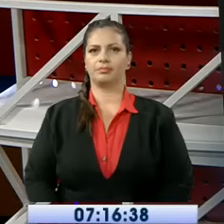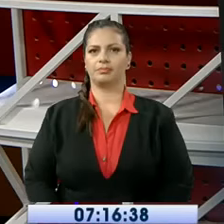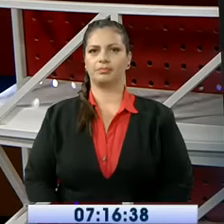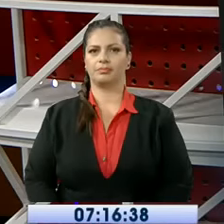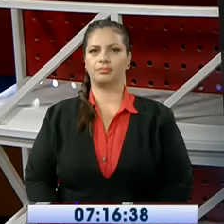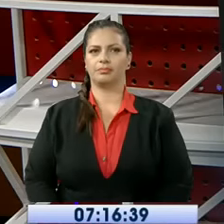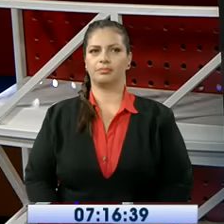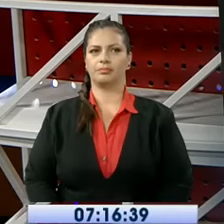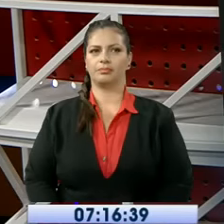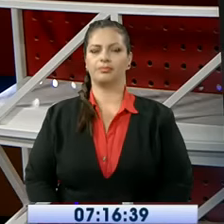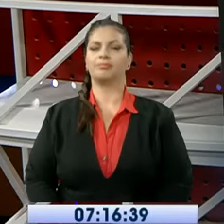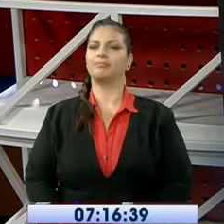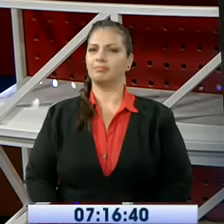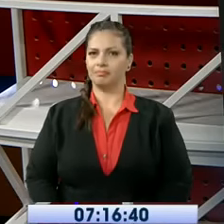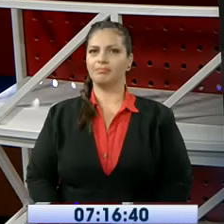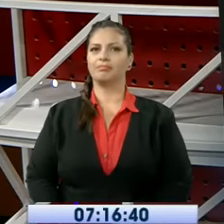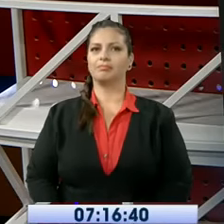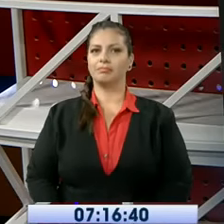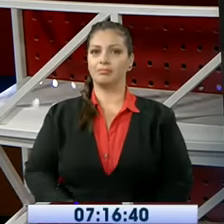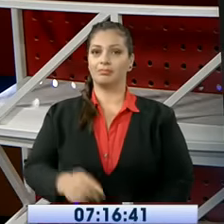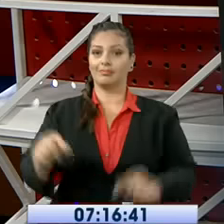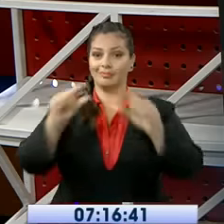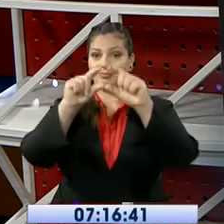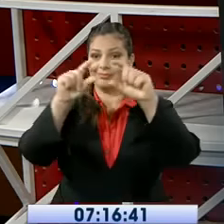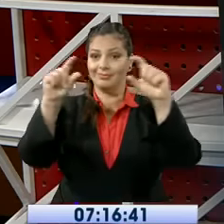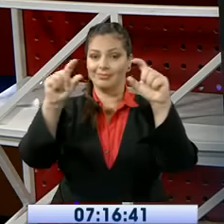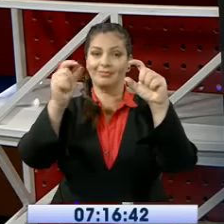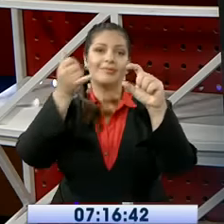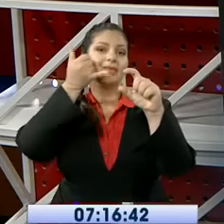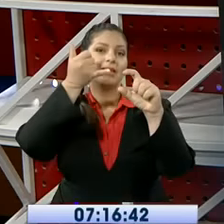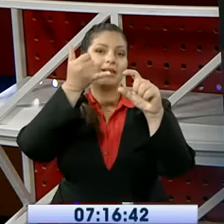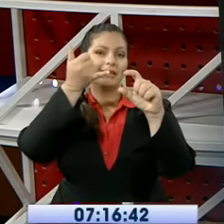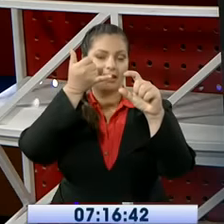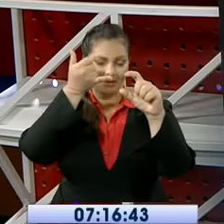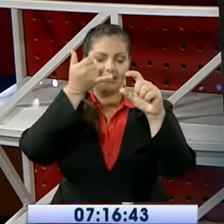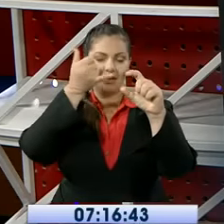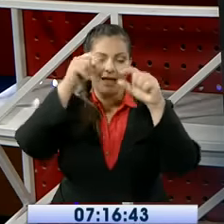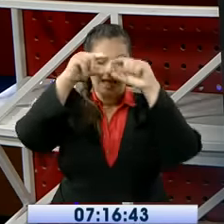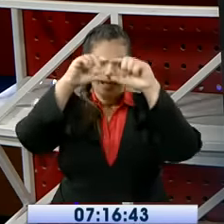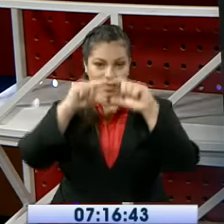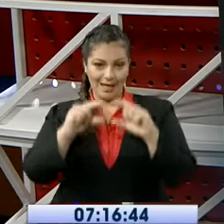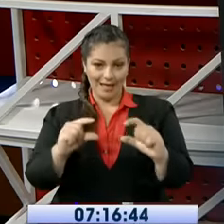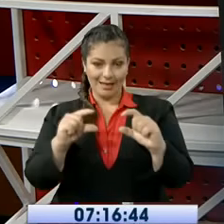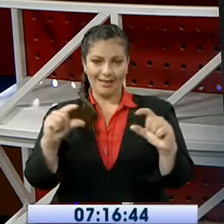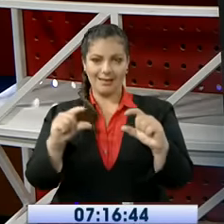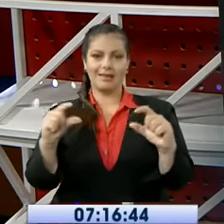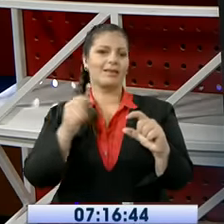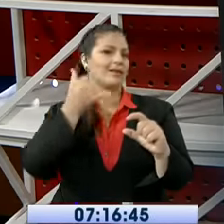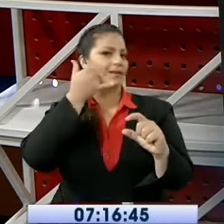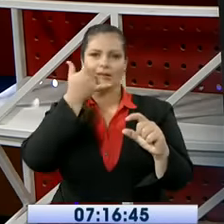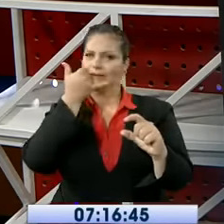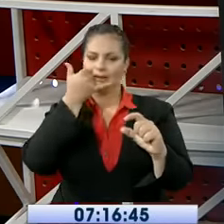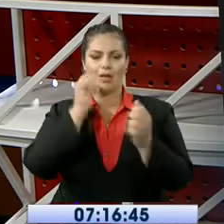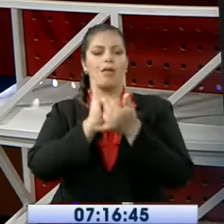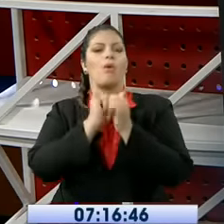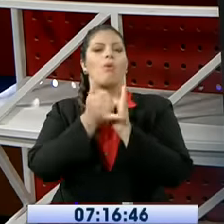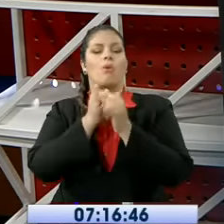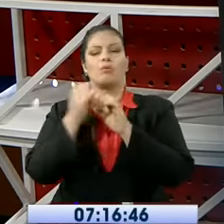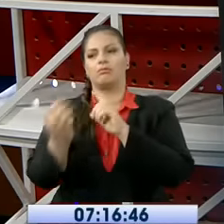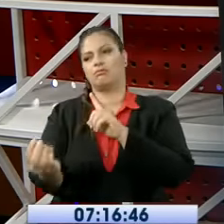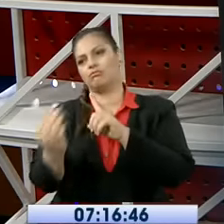098-77-03961. Así es, a esos teléfonos no nos llamen, por favor. A esos celulares no nos llamen. Son solamente para recibir